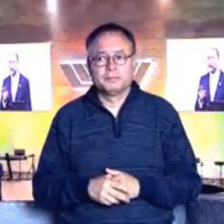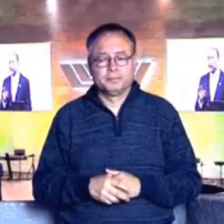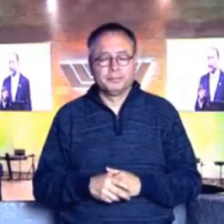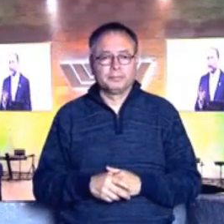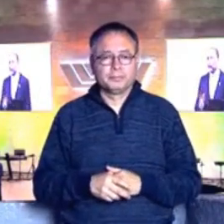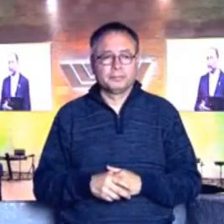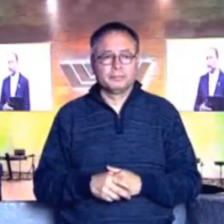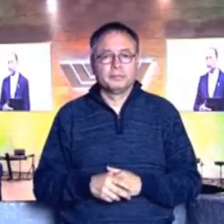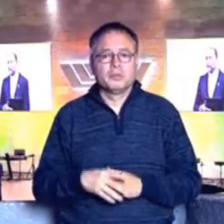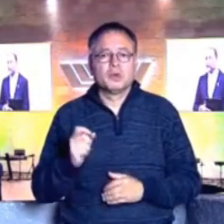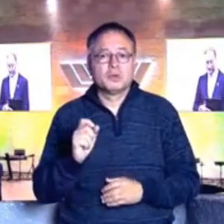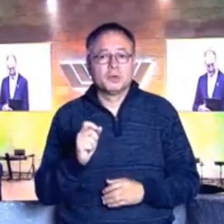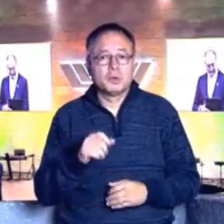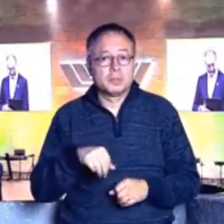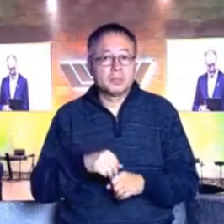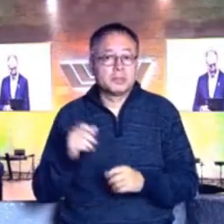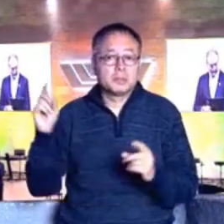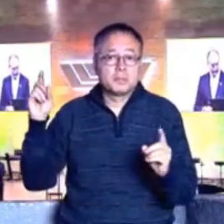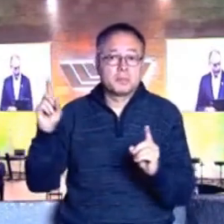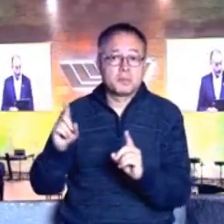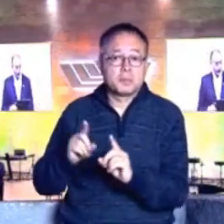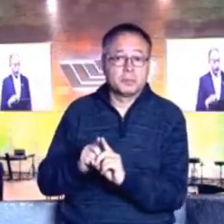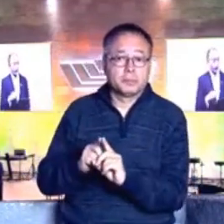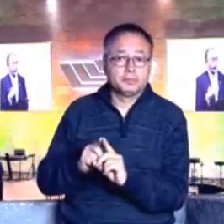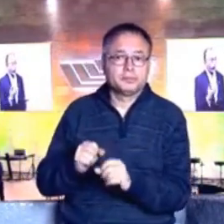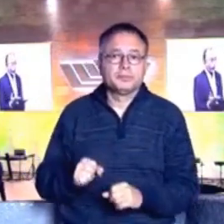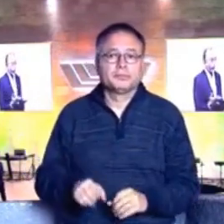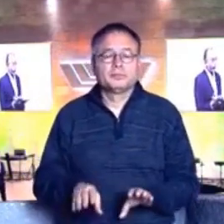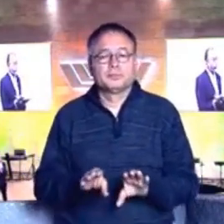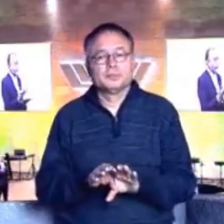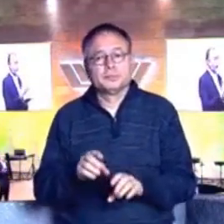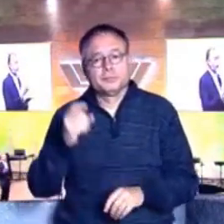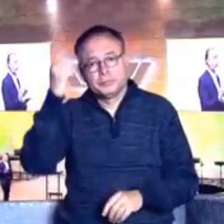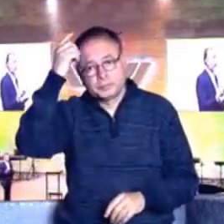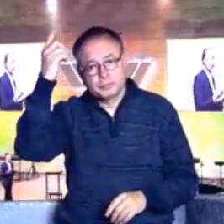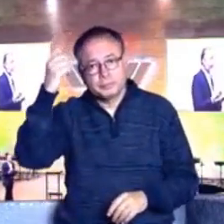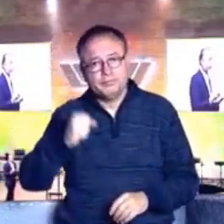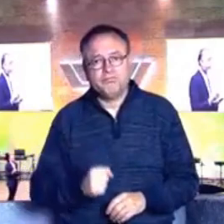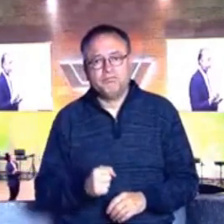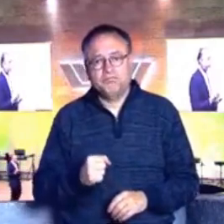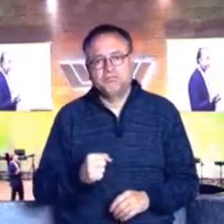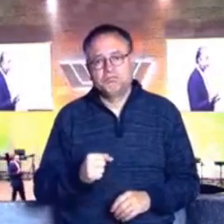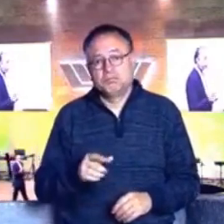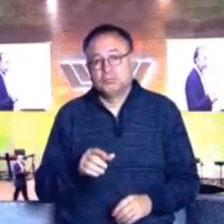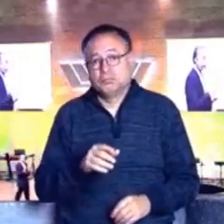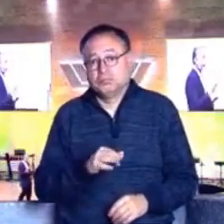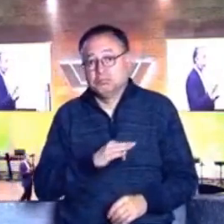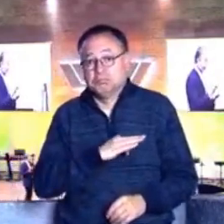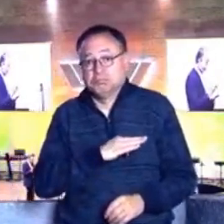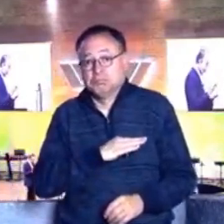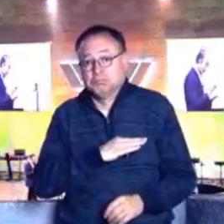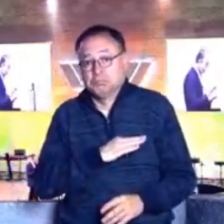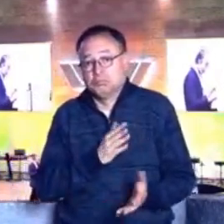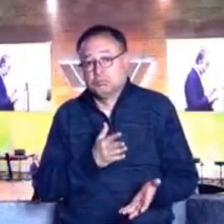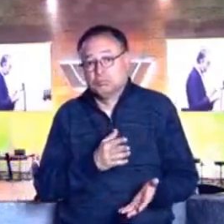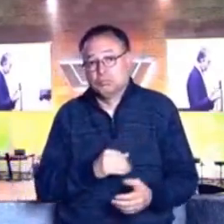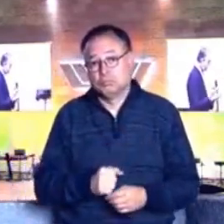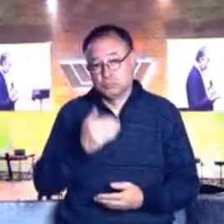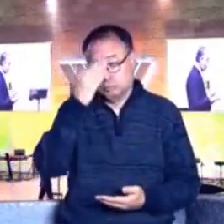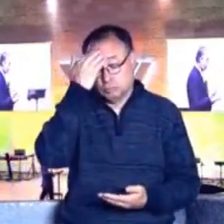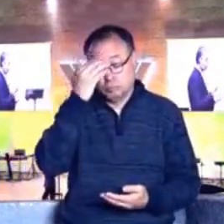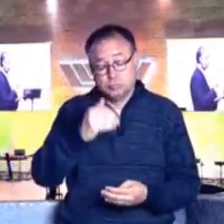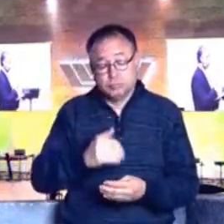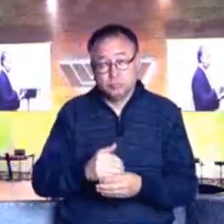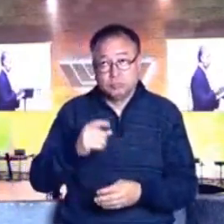socios de Dios Ahora no te preocupes solo cree en él solo cree lo que él te dice